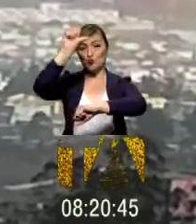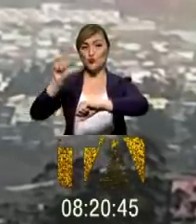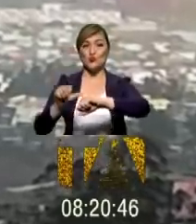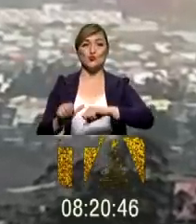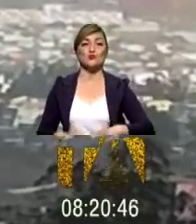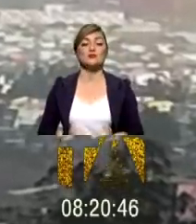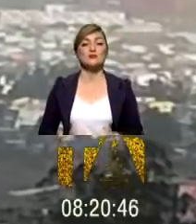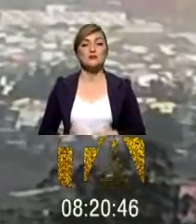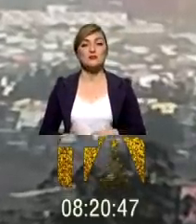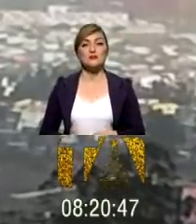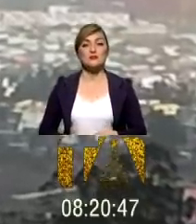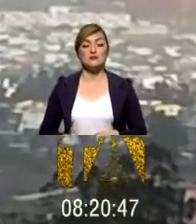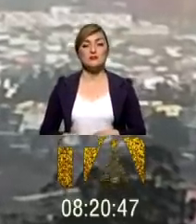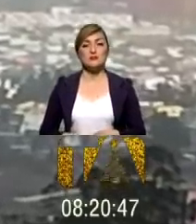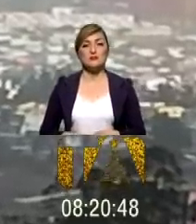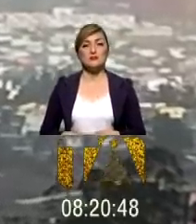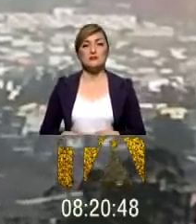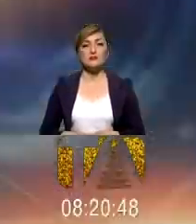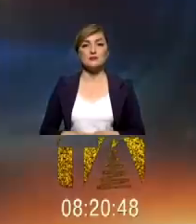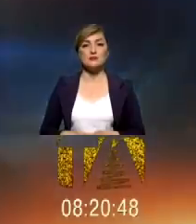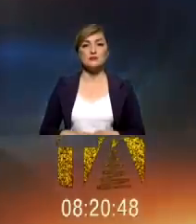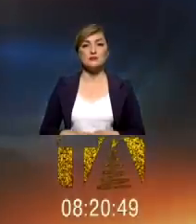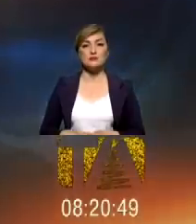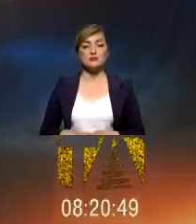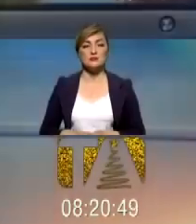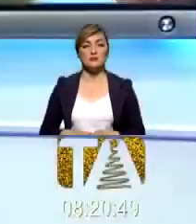el arco iris original. Sebastián Piedra, 24 horas.